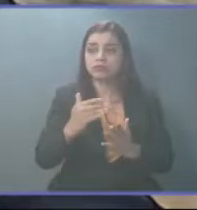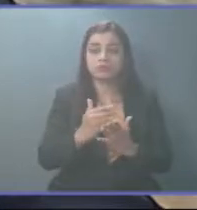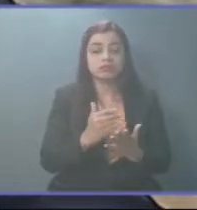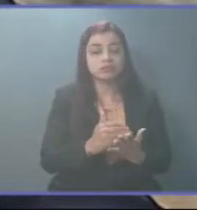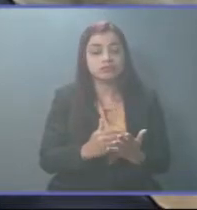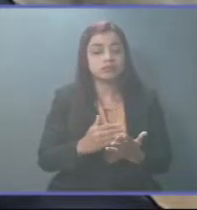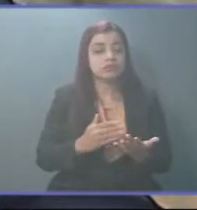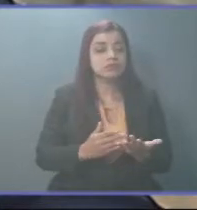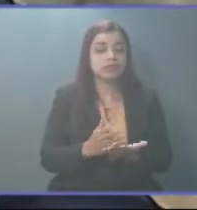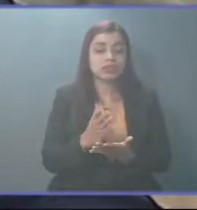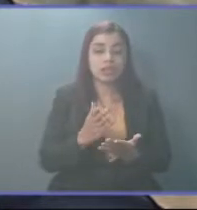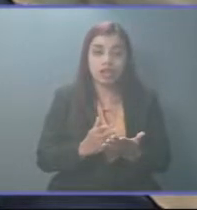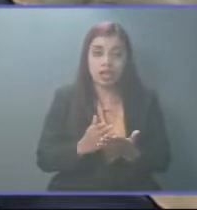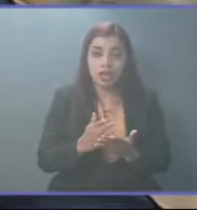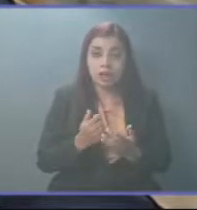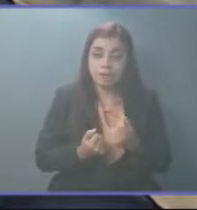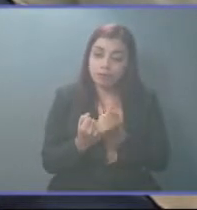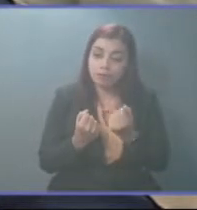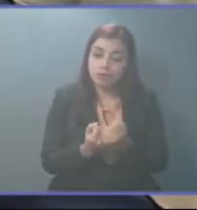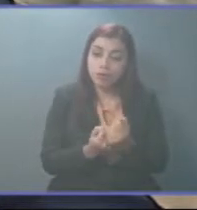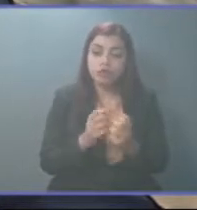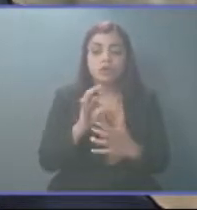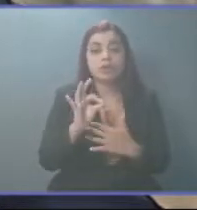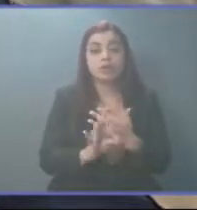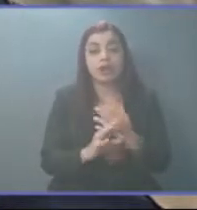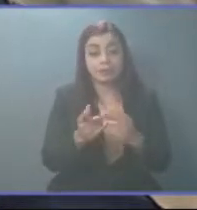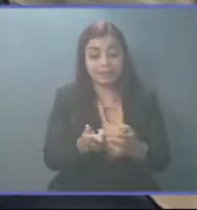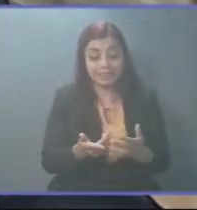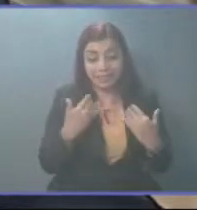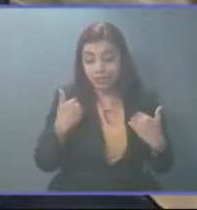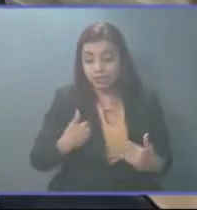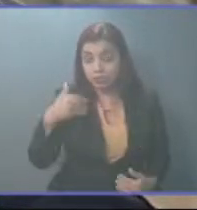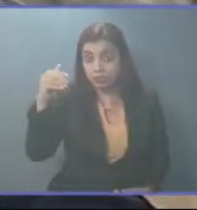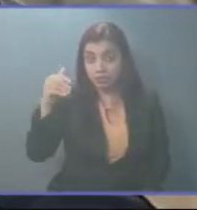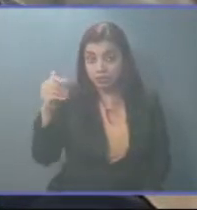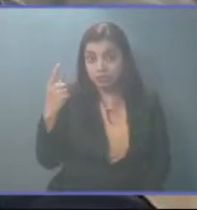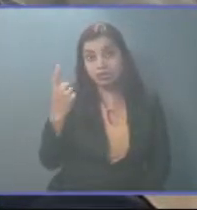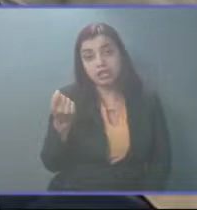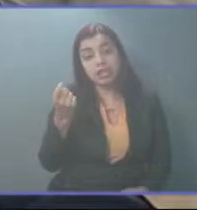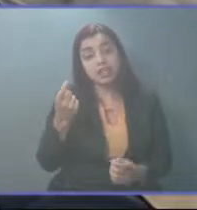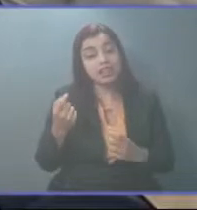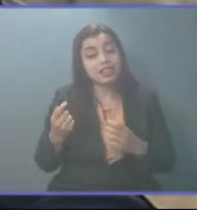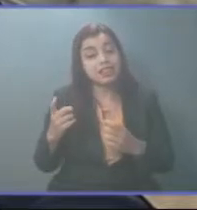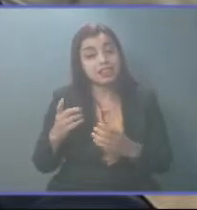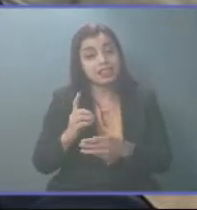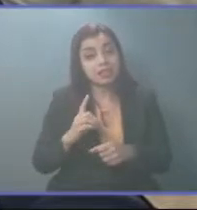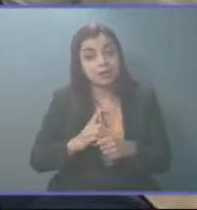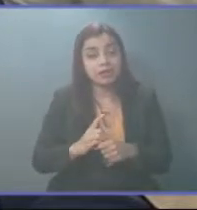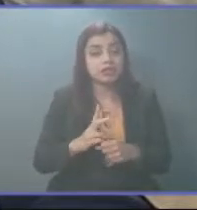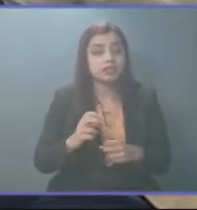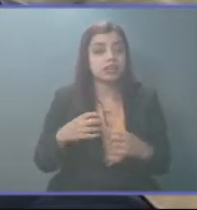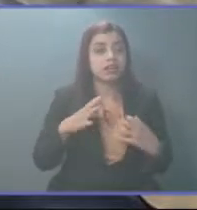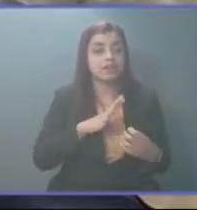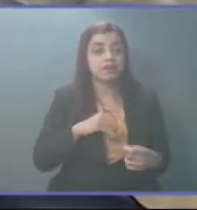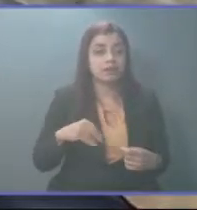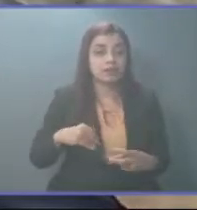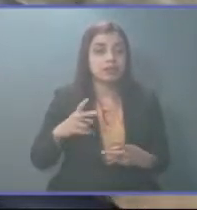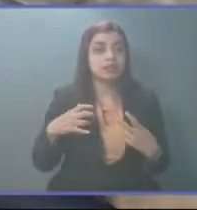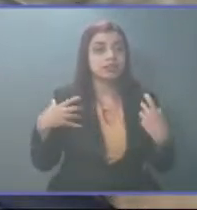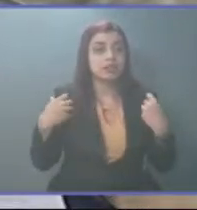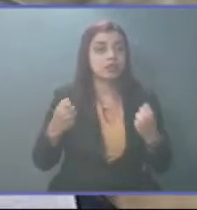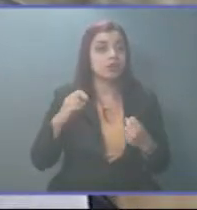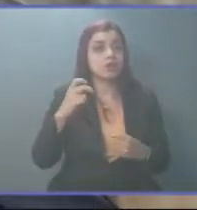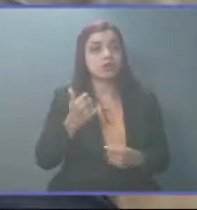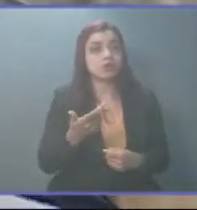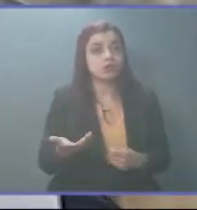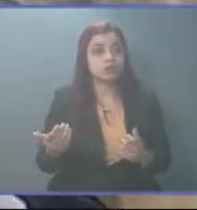a programas de orientación sobre derechos humanos y discapacidad, apoyo sociofamiliar, salud u otros, según fuere